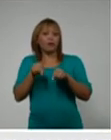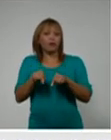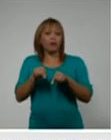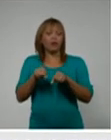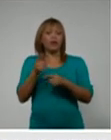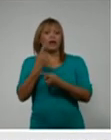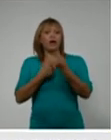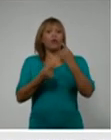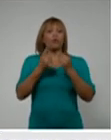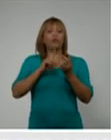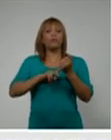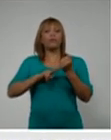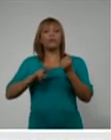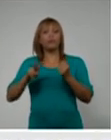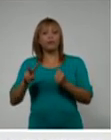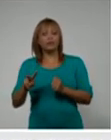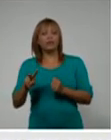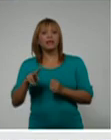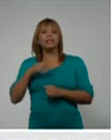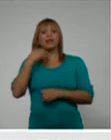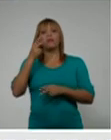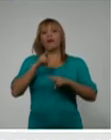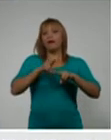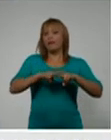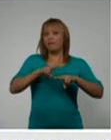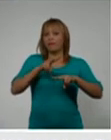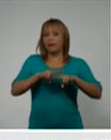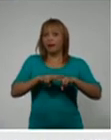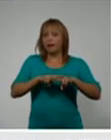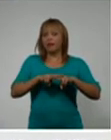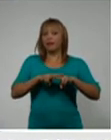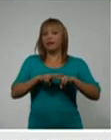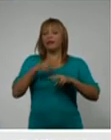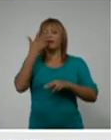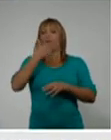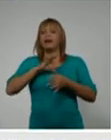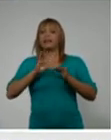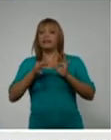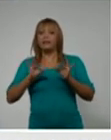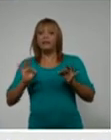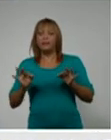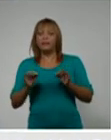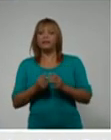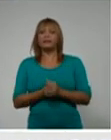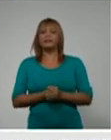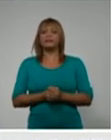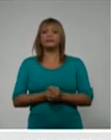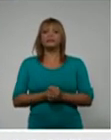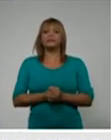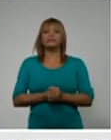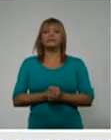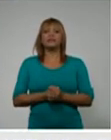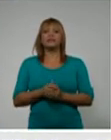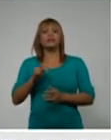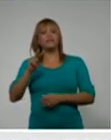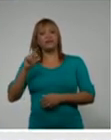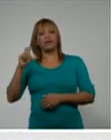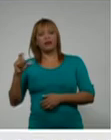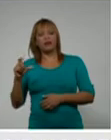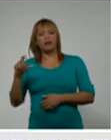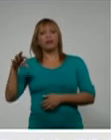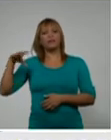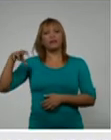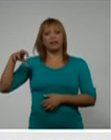territorios, estamos hablando de La Habana, estamos hablando de Artemisa, en menor cuantía Villa Clara, Pinar del